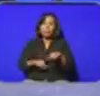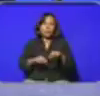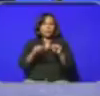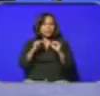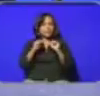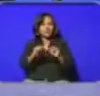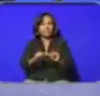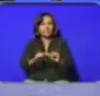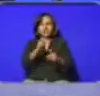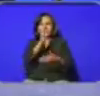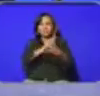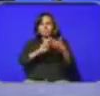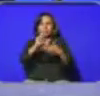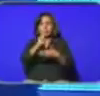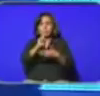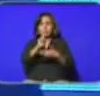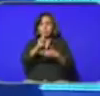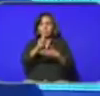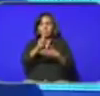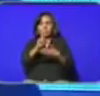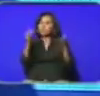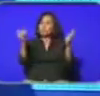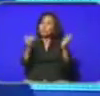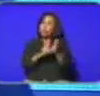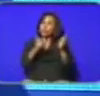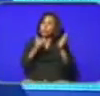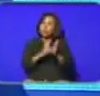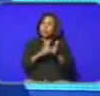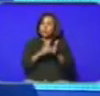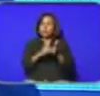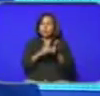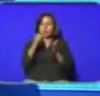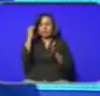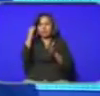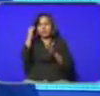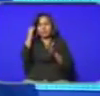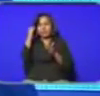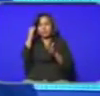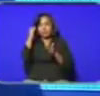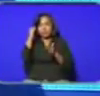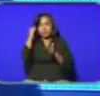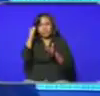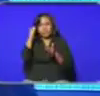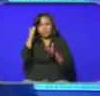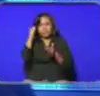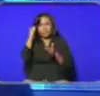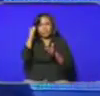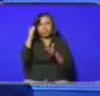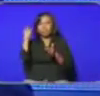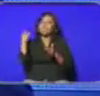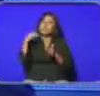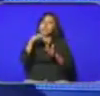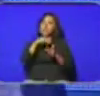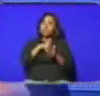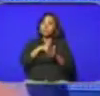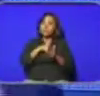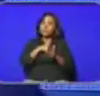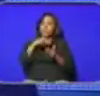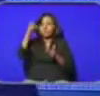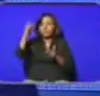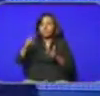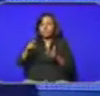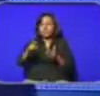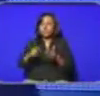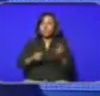universitaria. Entonces, nuevamente, ¿a dónde nos lleva esto? Nos lleva a que nosotros tenemos que darle esa fortaleza a la